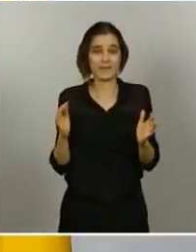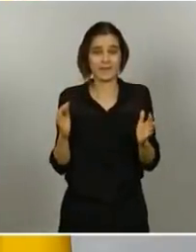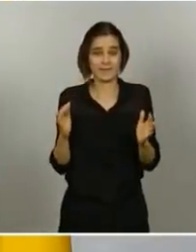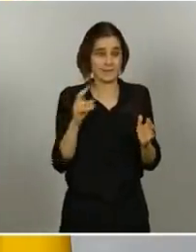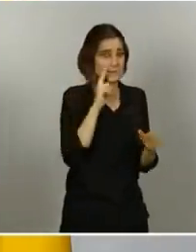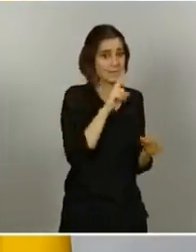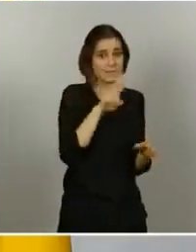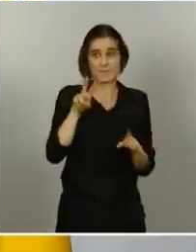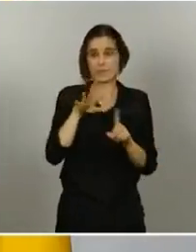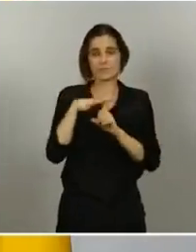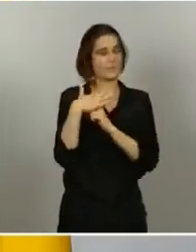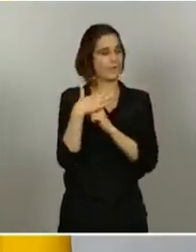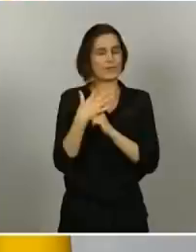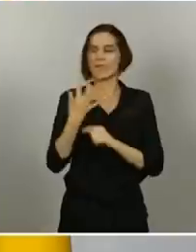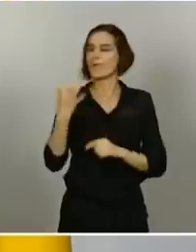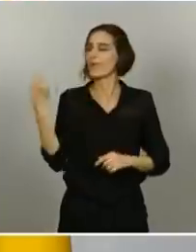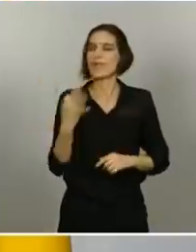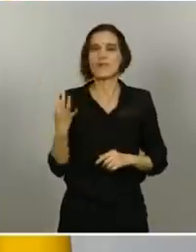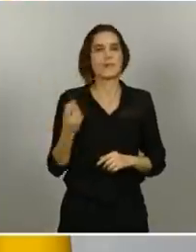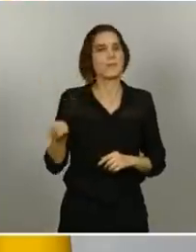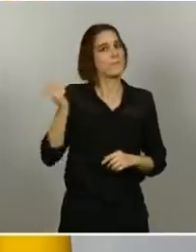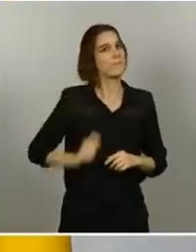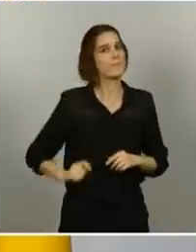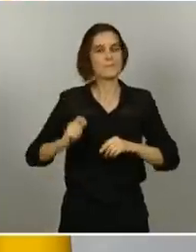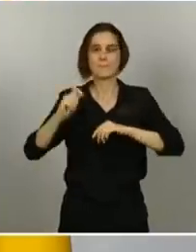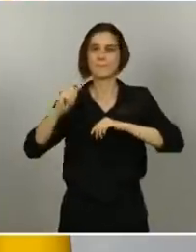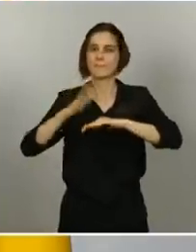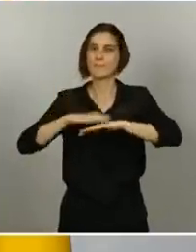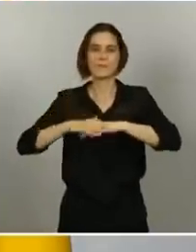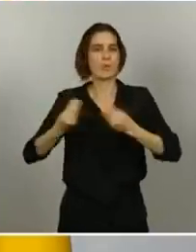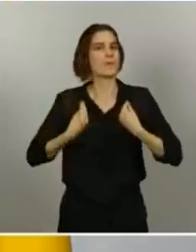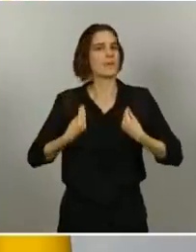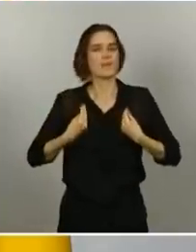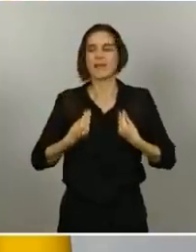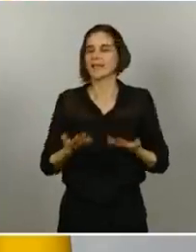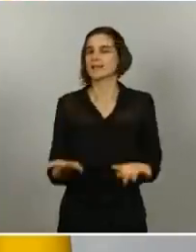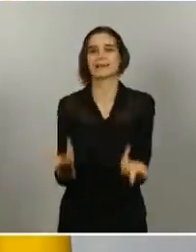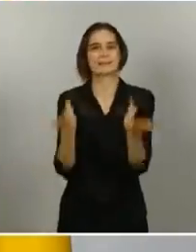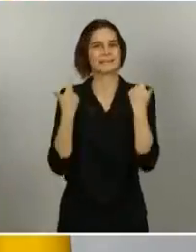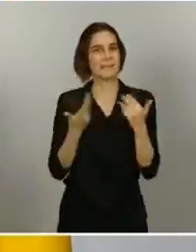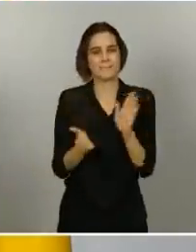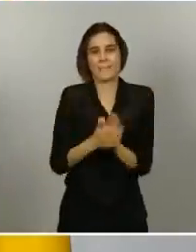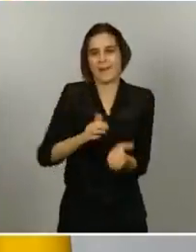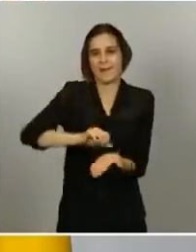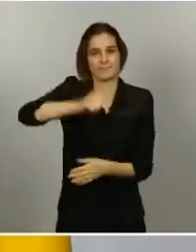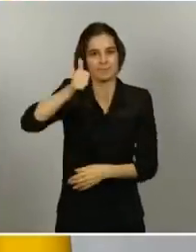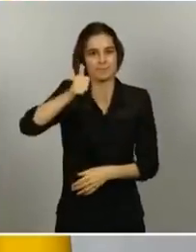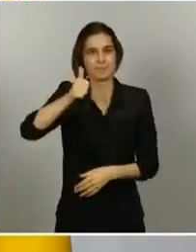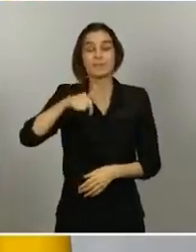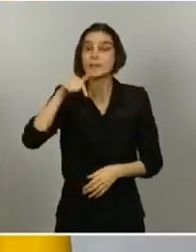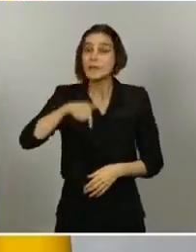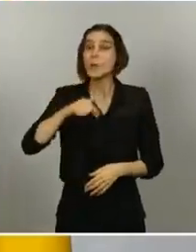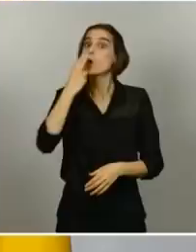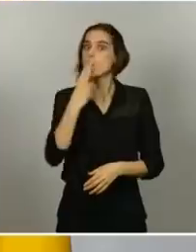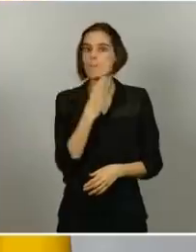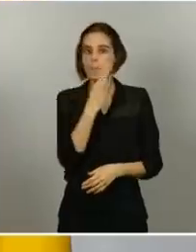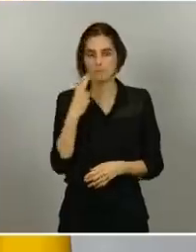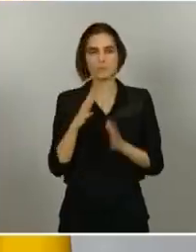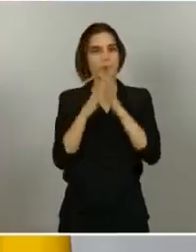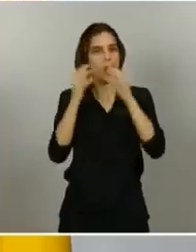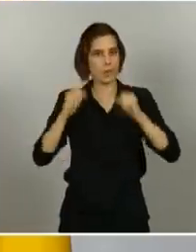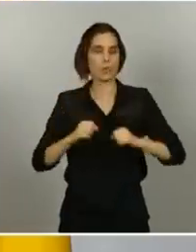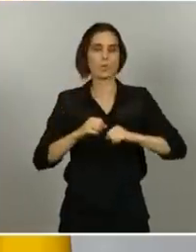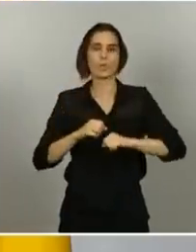ingreso mínimo vital. Este era un compromiso de legislatura que figuraba en el programa de Goberno, pero a raíz de la pandemia se